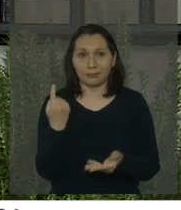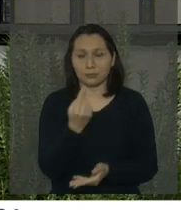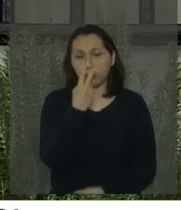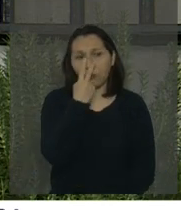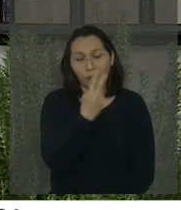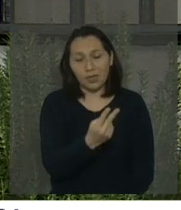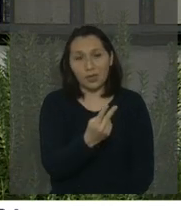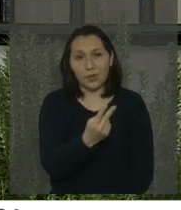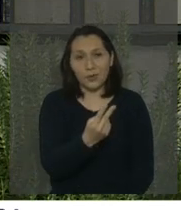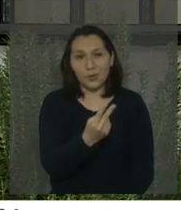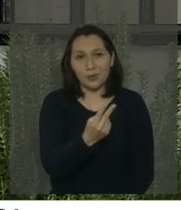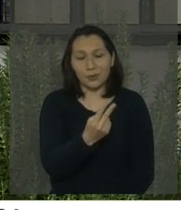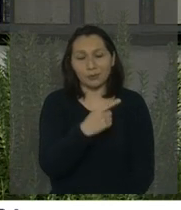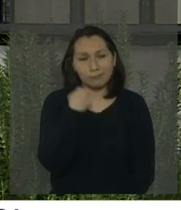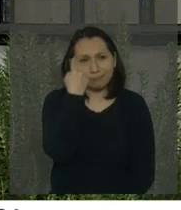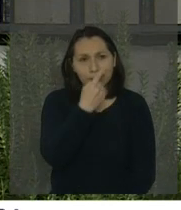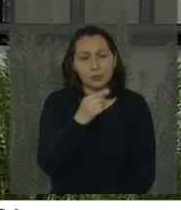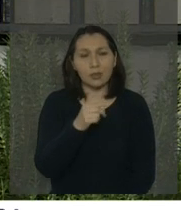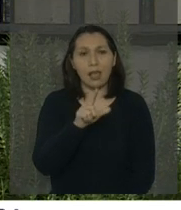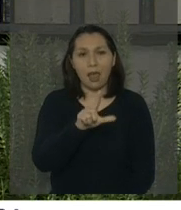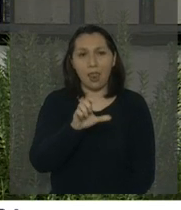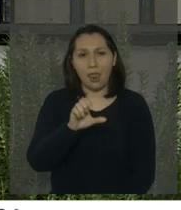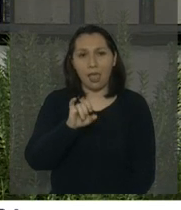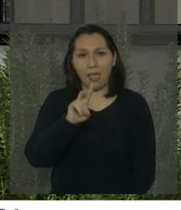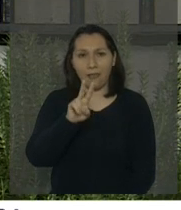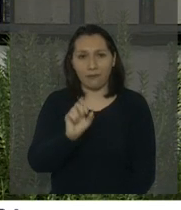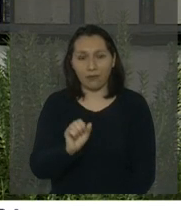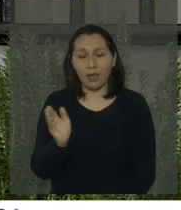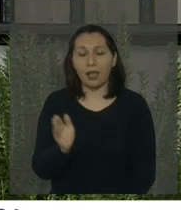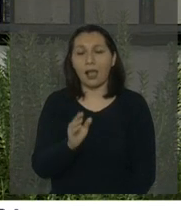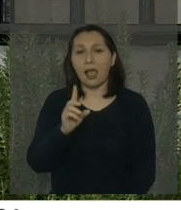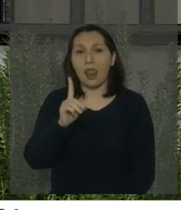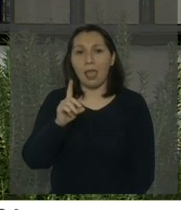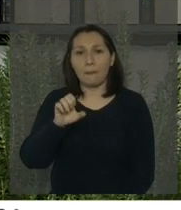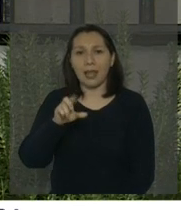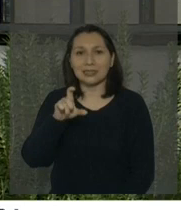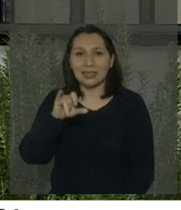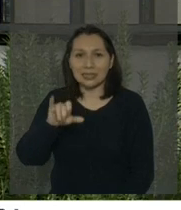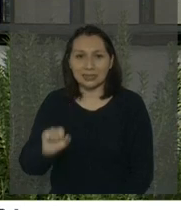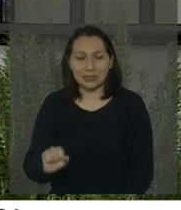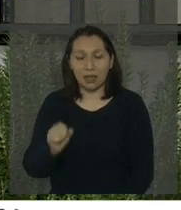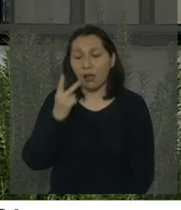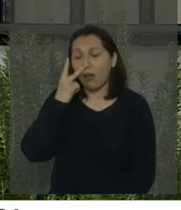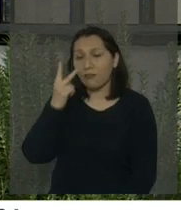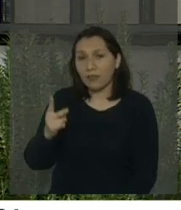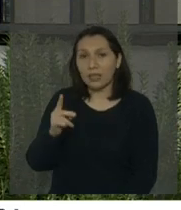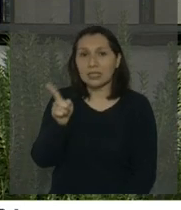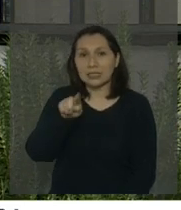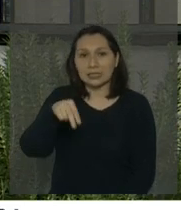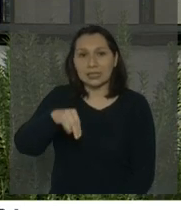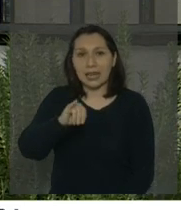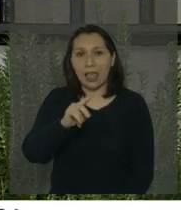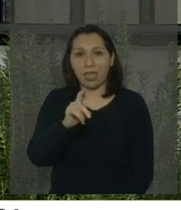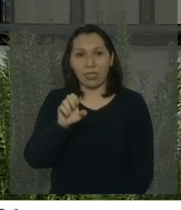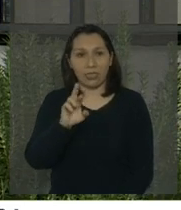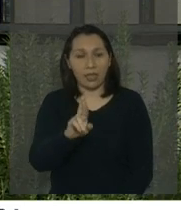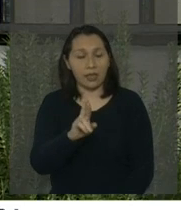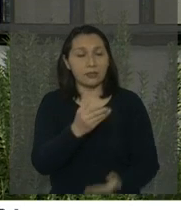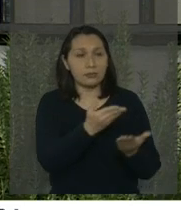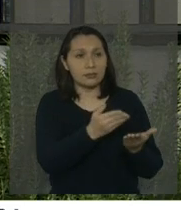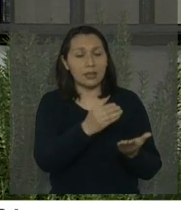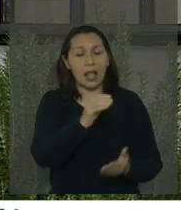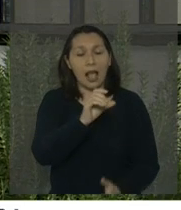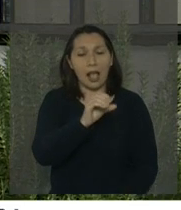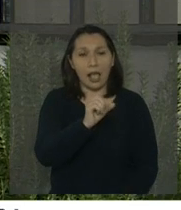Veo a Raúl Leiva, a Ale Plasencia, veo a Emilia Schneider, a Carol